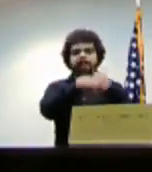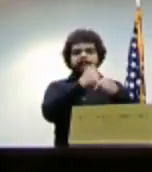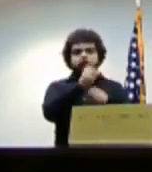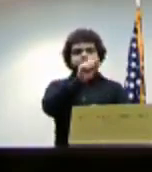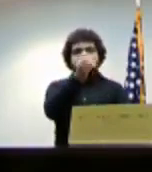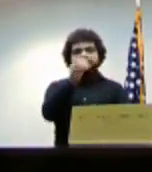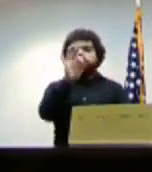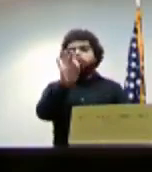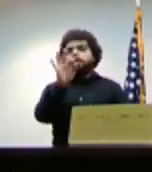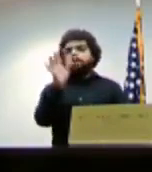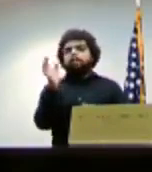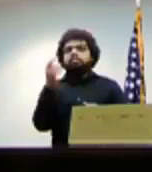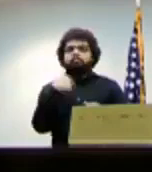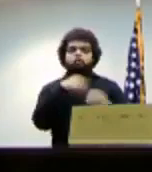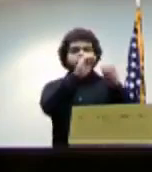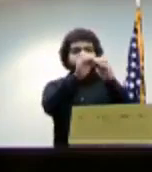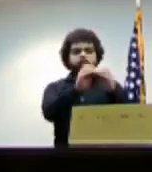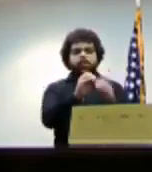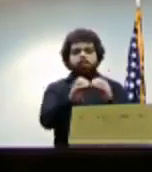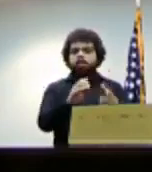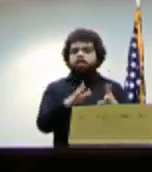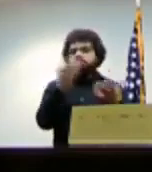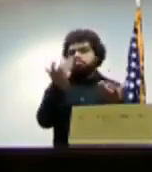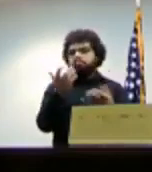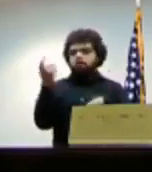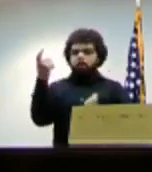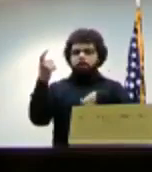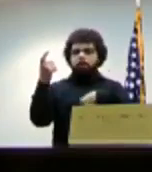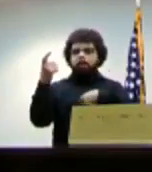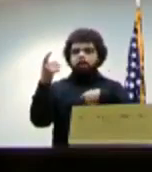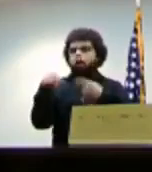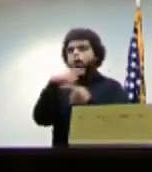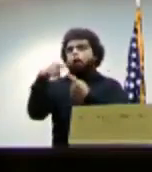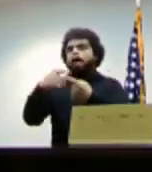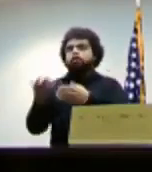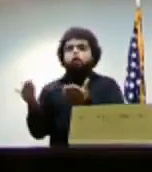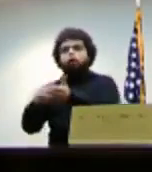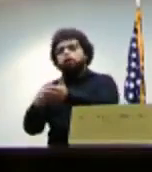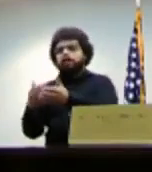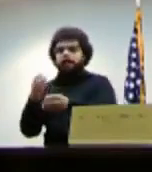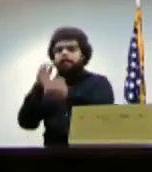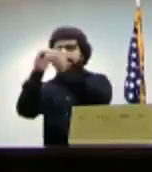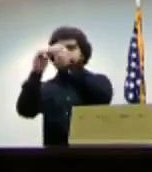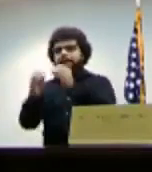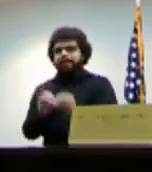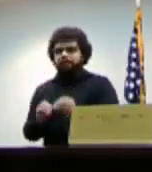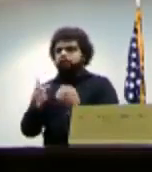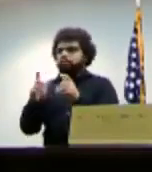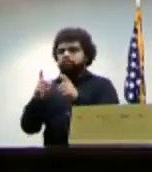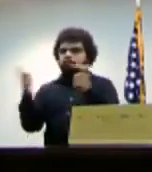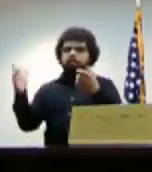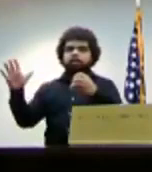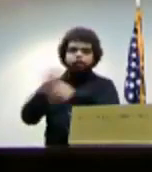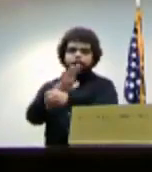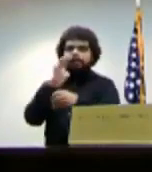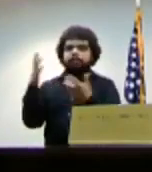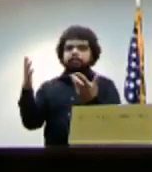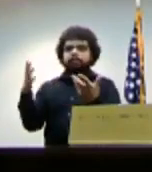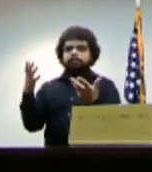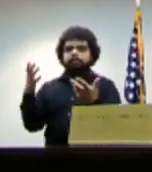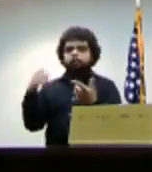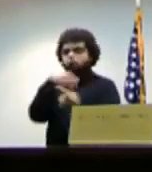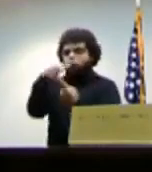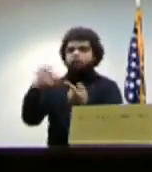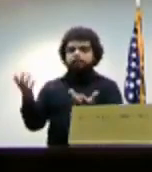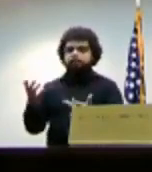qué tiempo más o menos son los mantenimientos, ¿verdad? Completos, grande de esas plantas